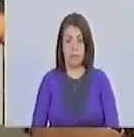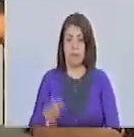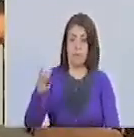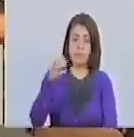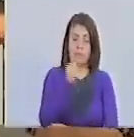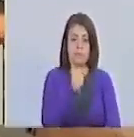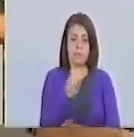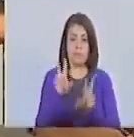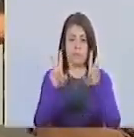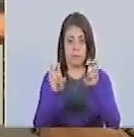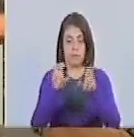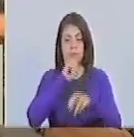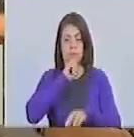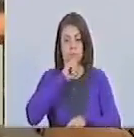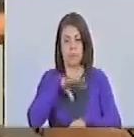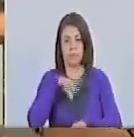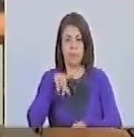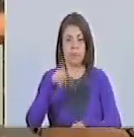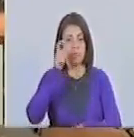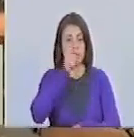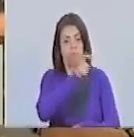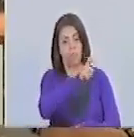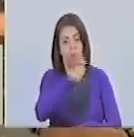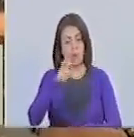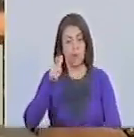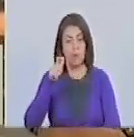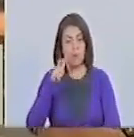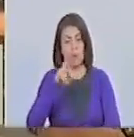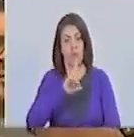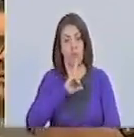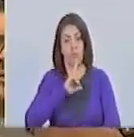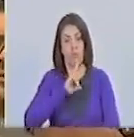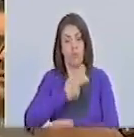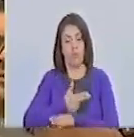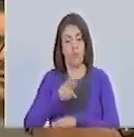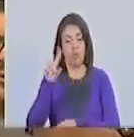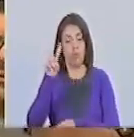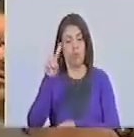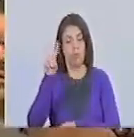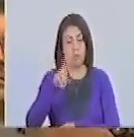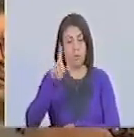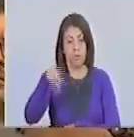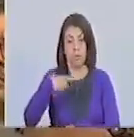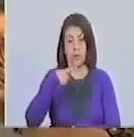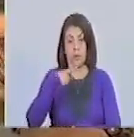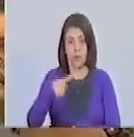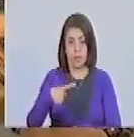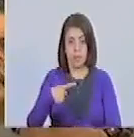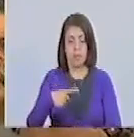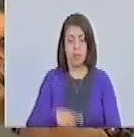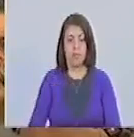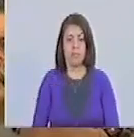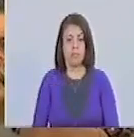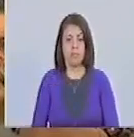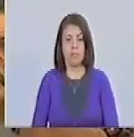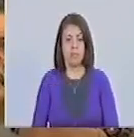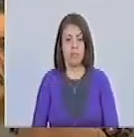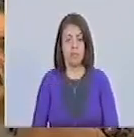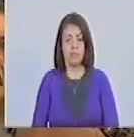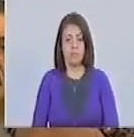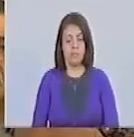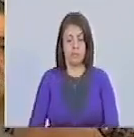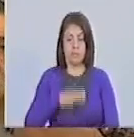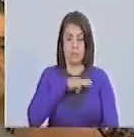lograr las nuevas victorias de los pueblos de Honduras y Venezuela. También tuvimos, tenemos